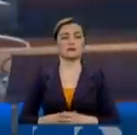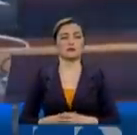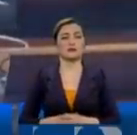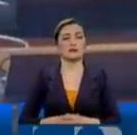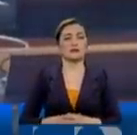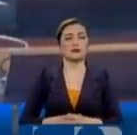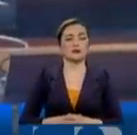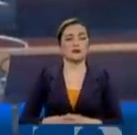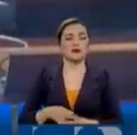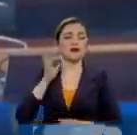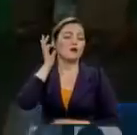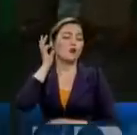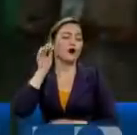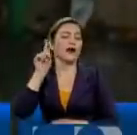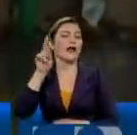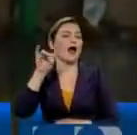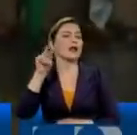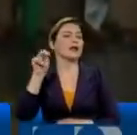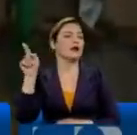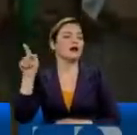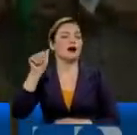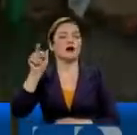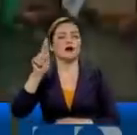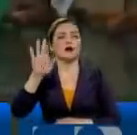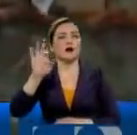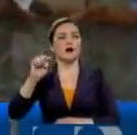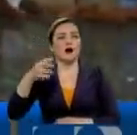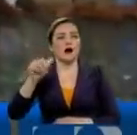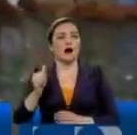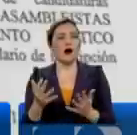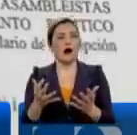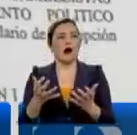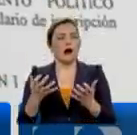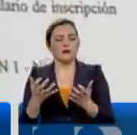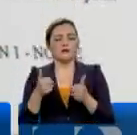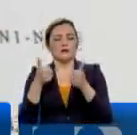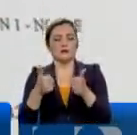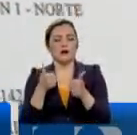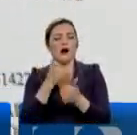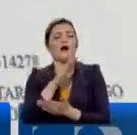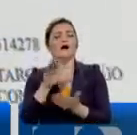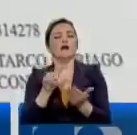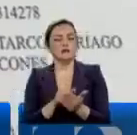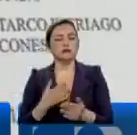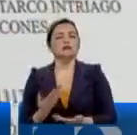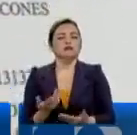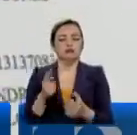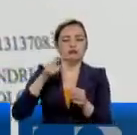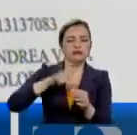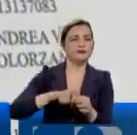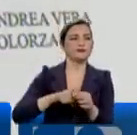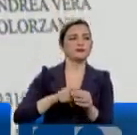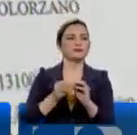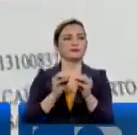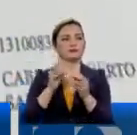Karin Arteaga busca su reelección para el siguiente periodo legislativo. Presentó su solicitud de inscripción por el Movimiento Podemos de Paul